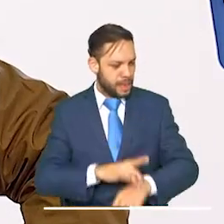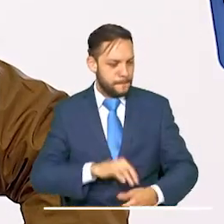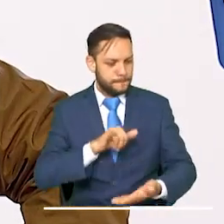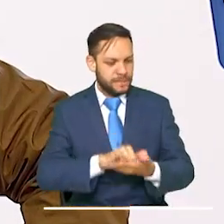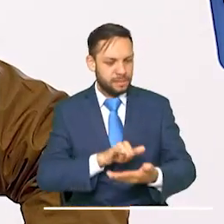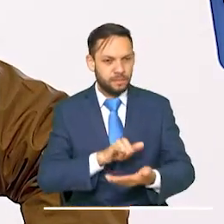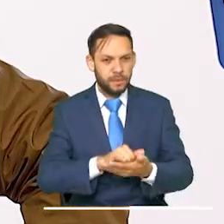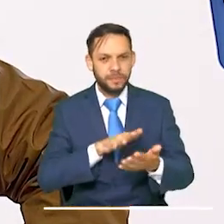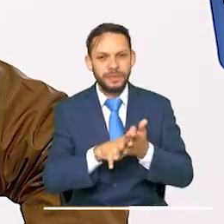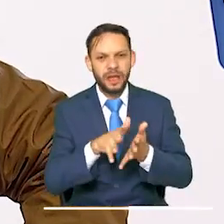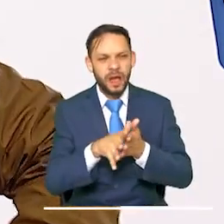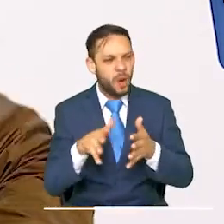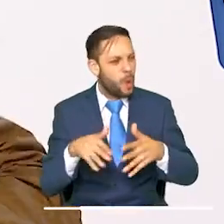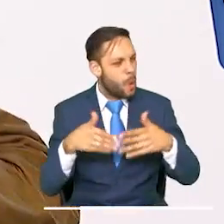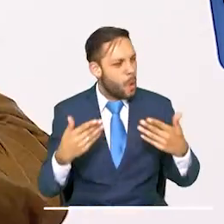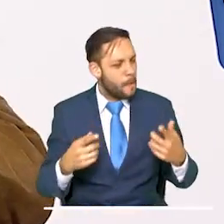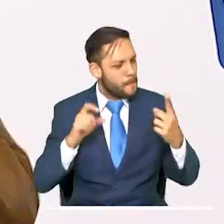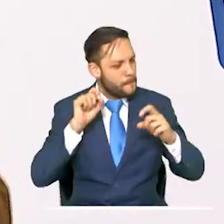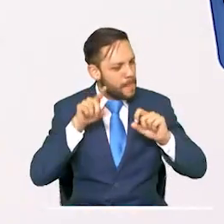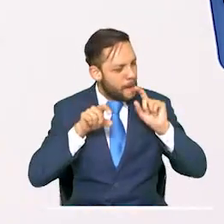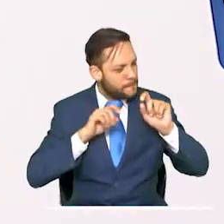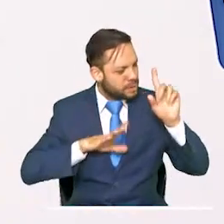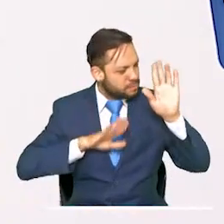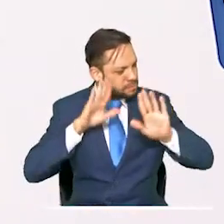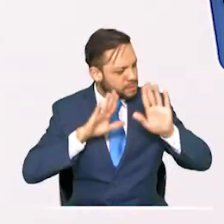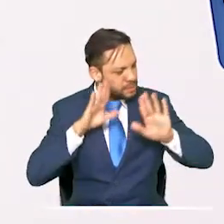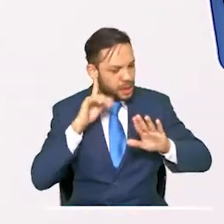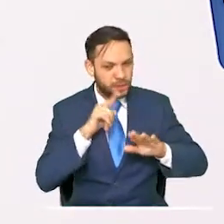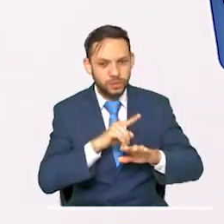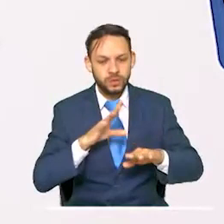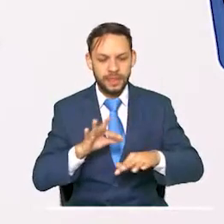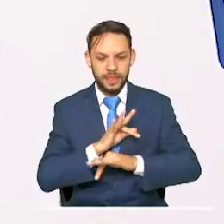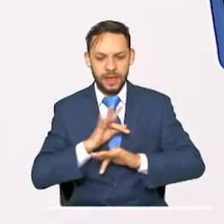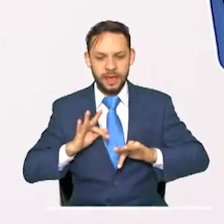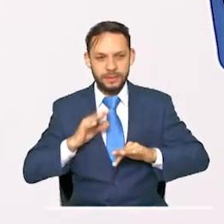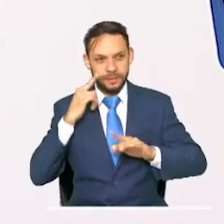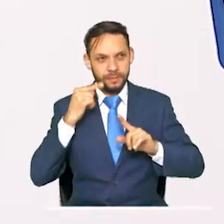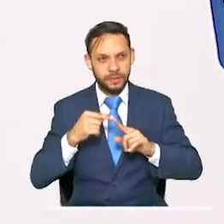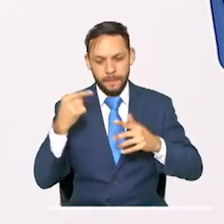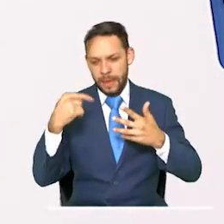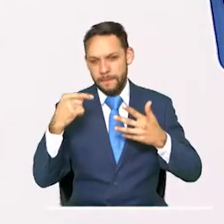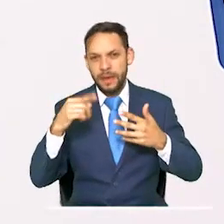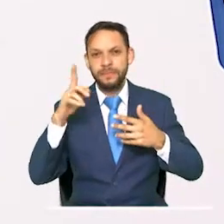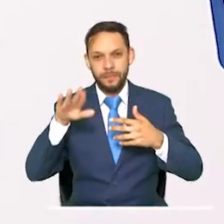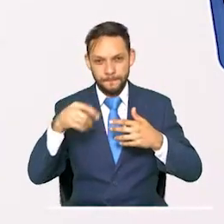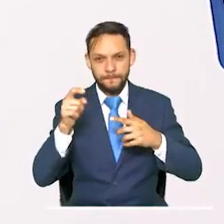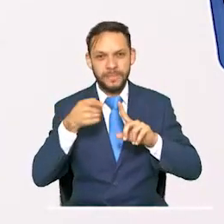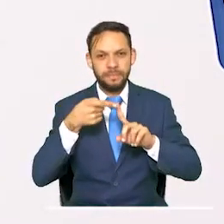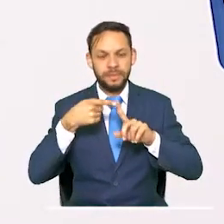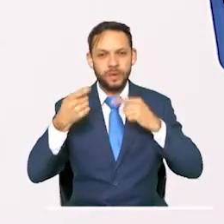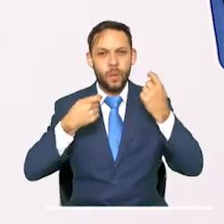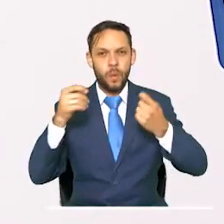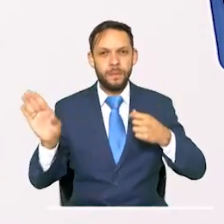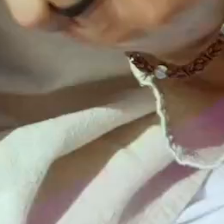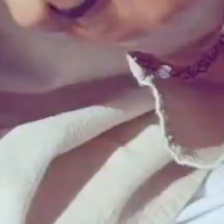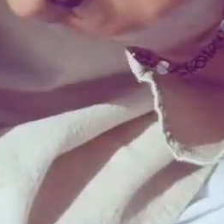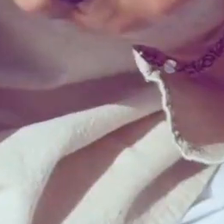aplicación clínica, como todo ese concepto terapéutico que estaremos hablando después de estas notas saludables.